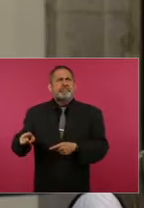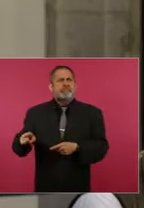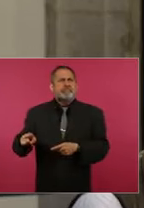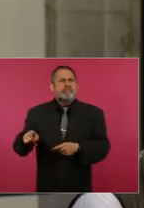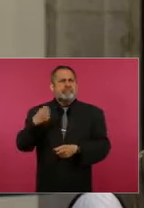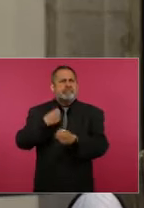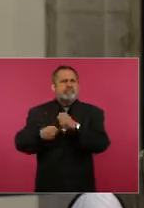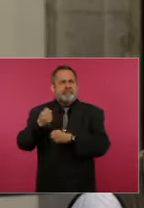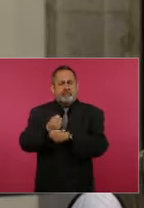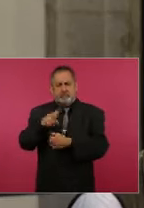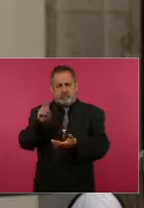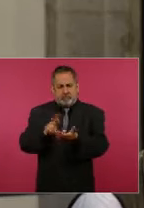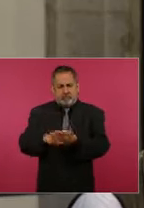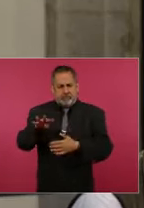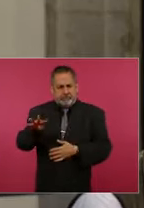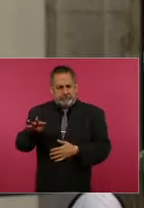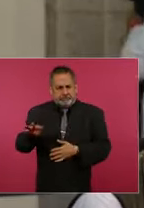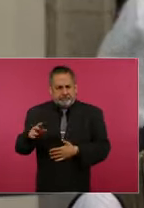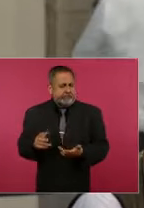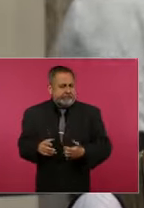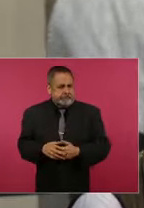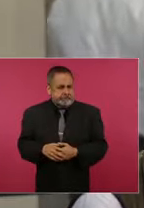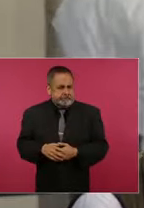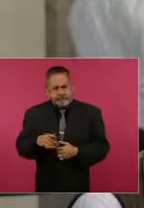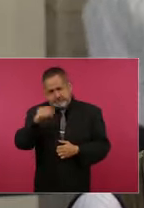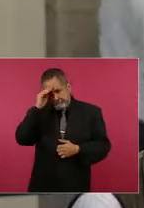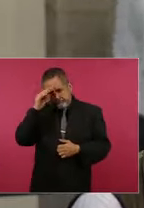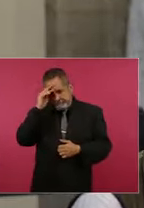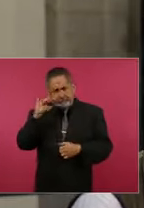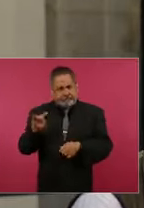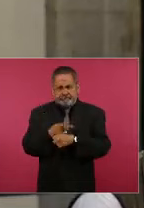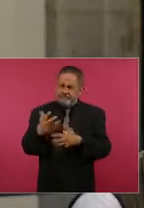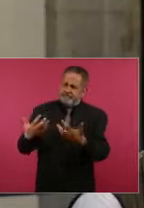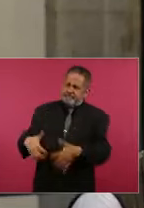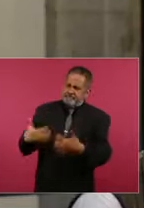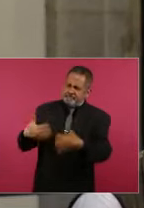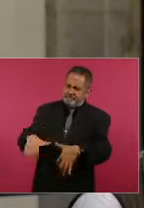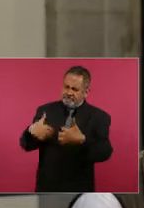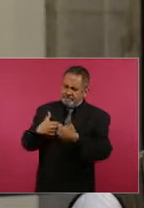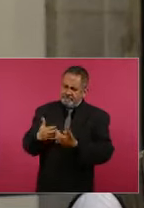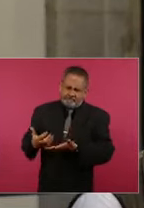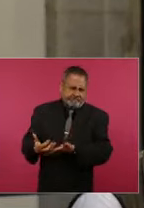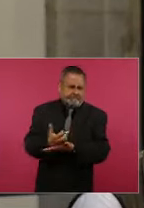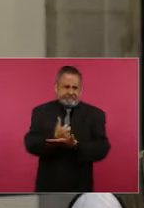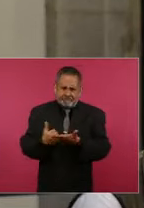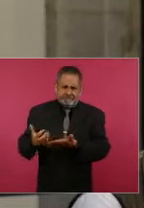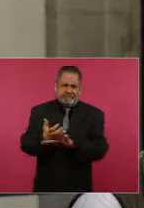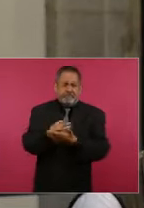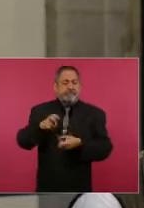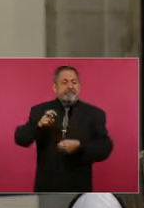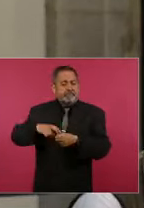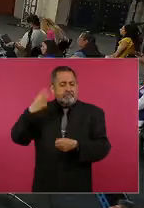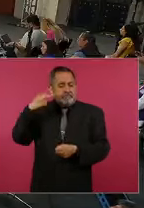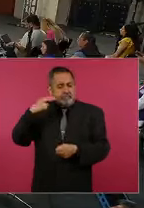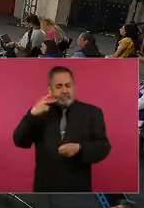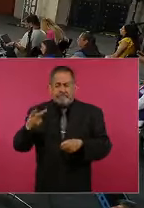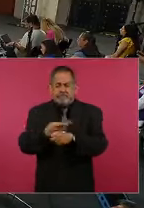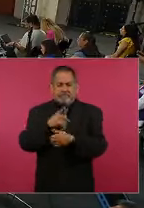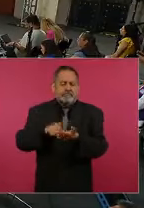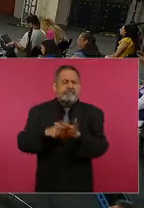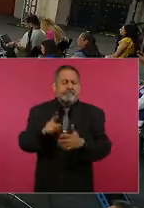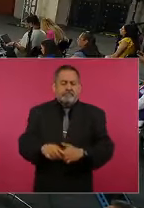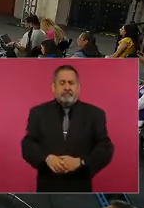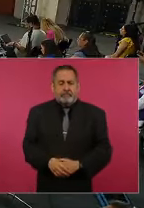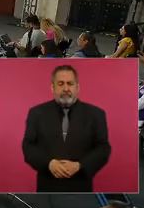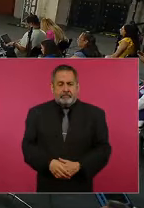el 2019. ¿Qué balance tiene, presidente, de la producción que ha dejado este yacimiento en Veracruz?